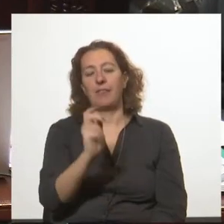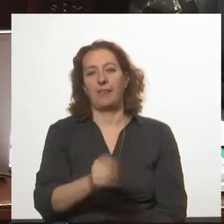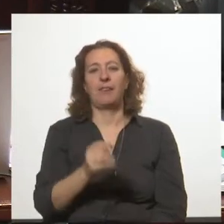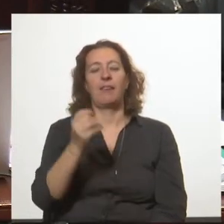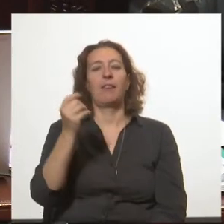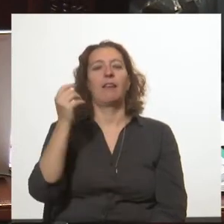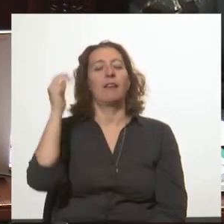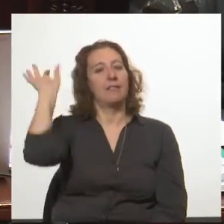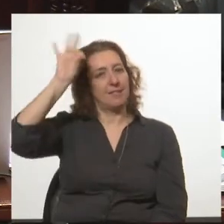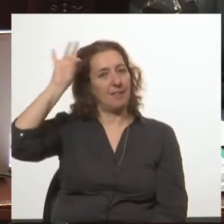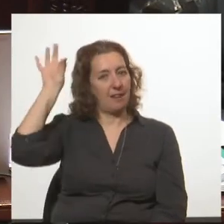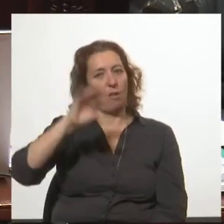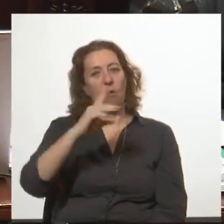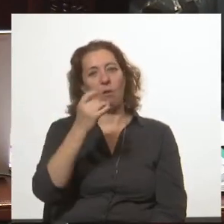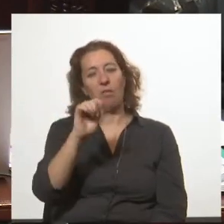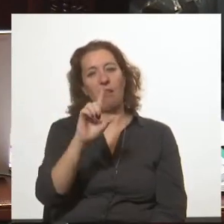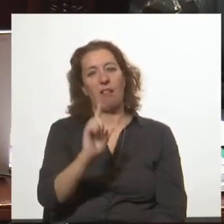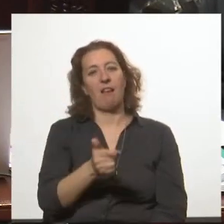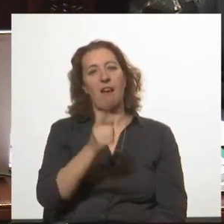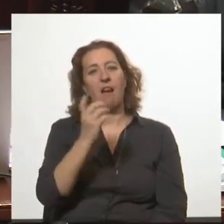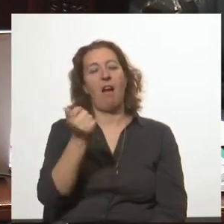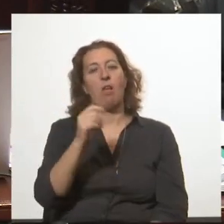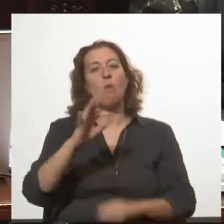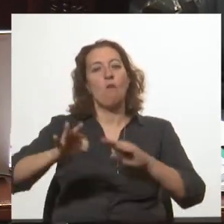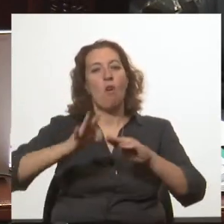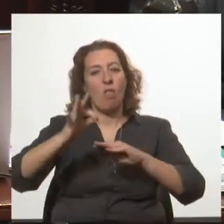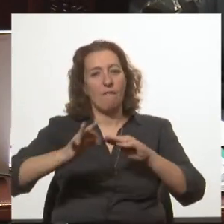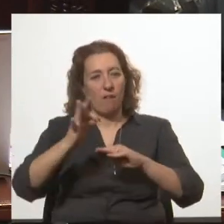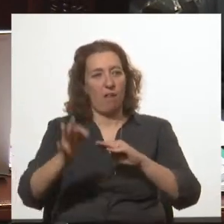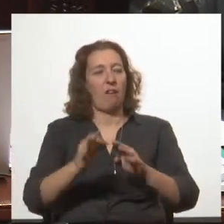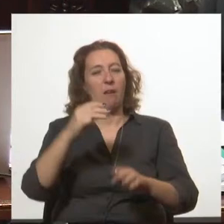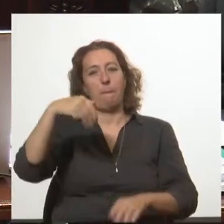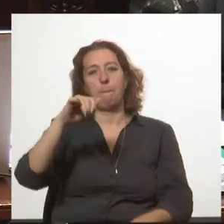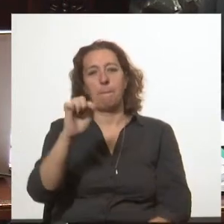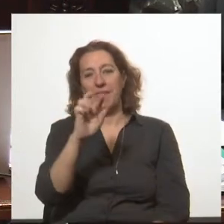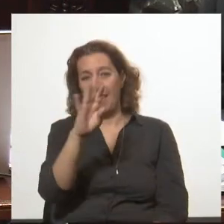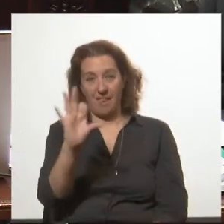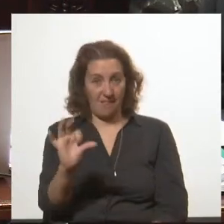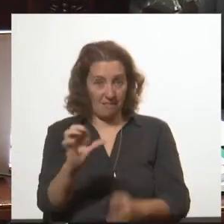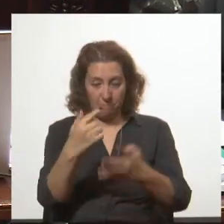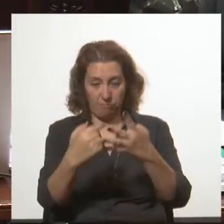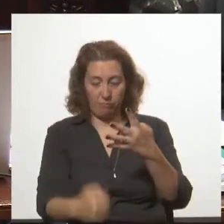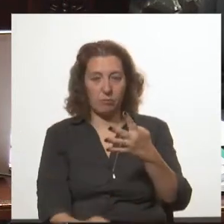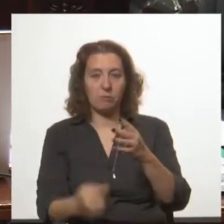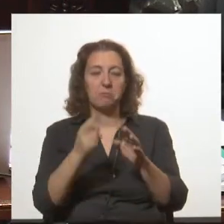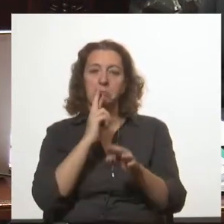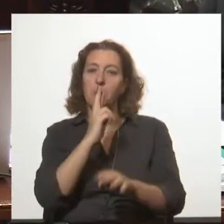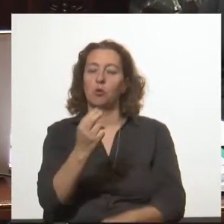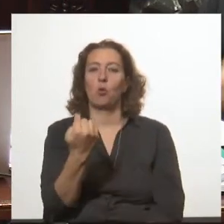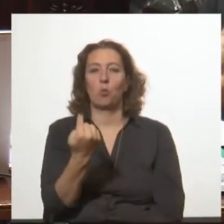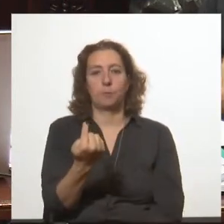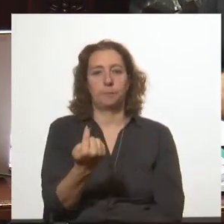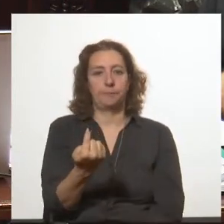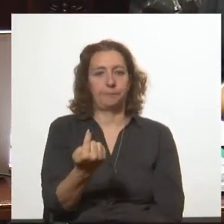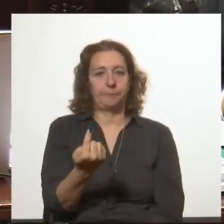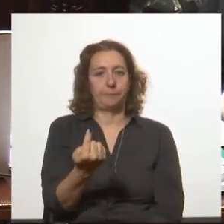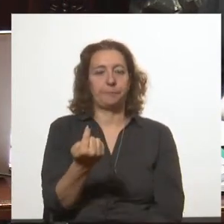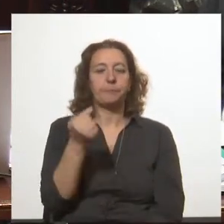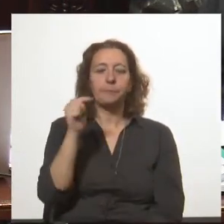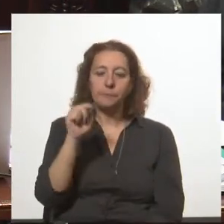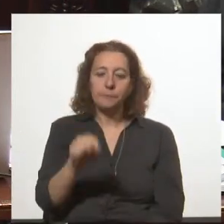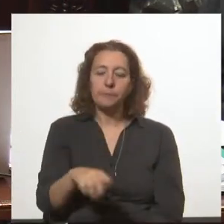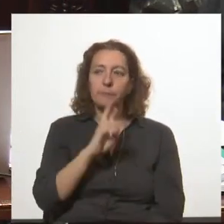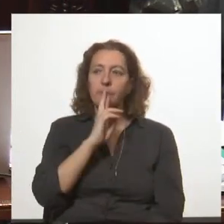delgado del senador orador y el senador mieres se contestó solamente uno y en esa respuesta